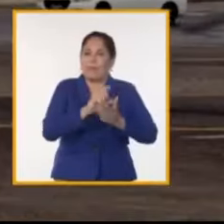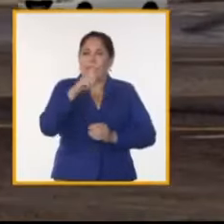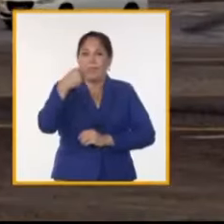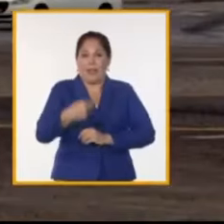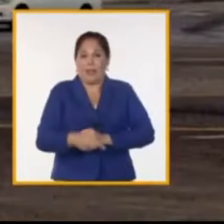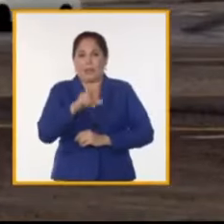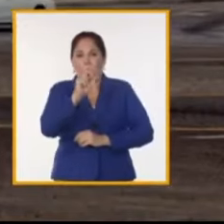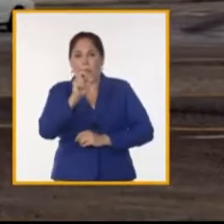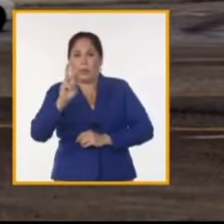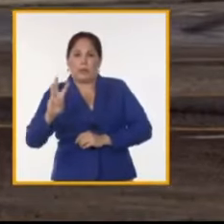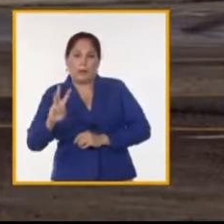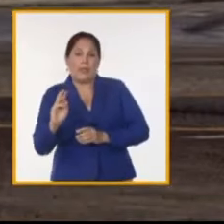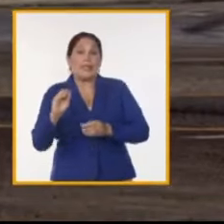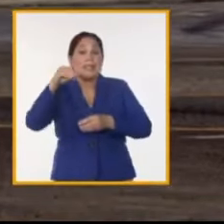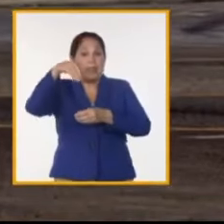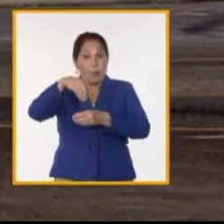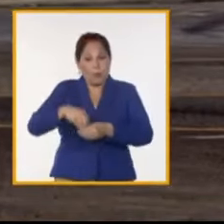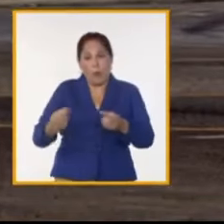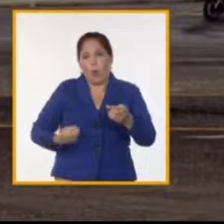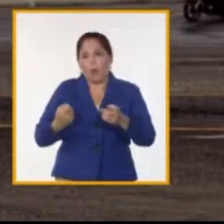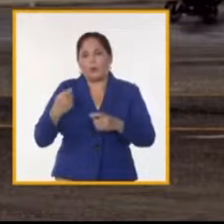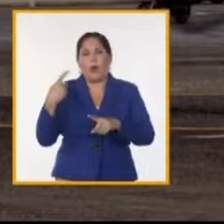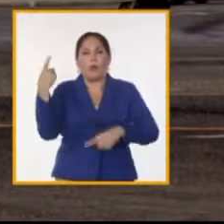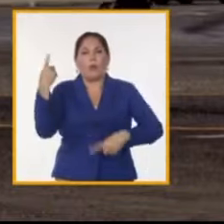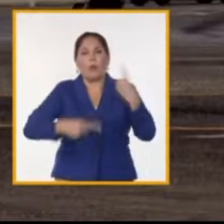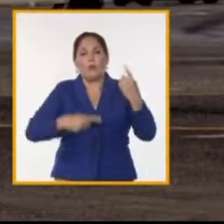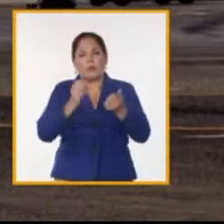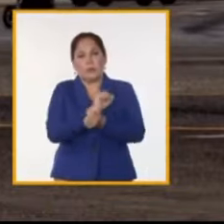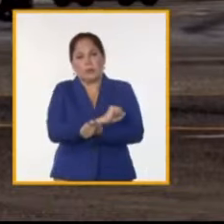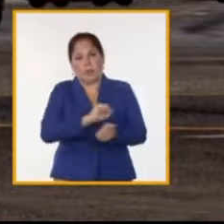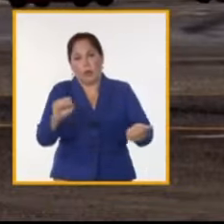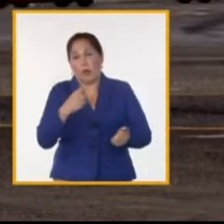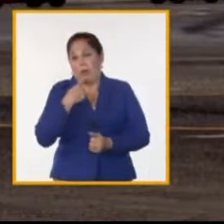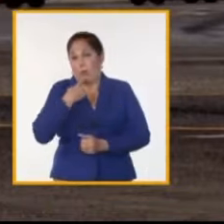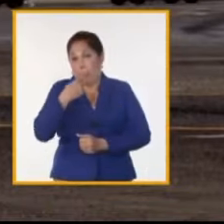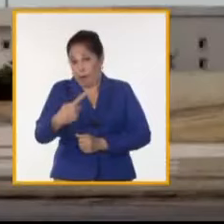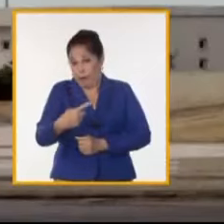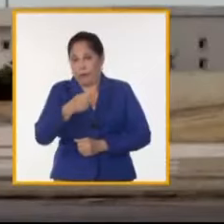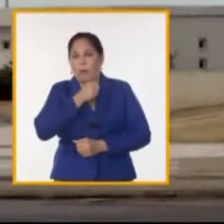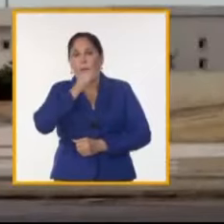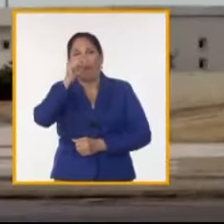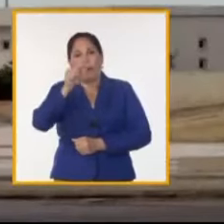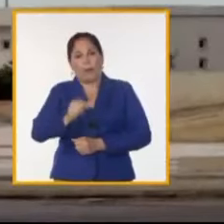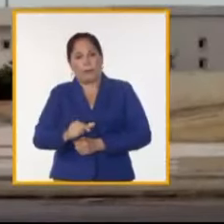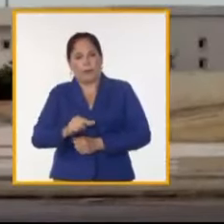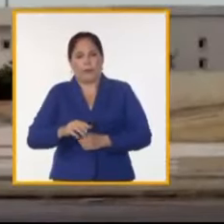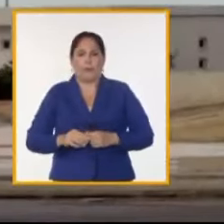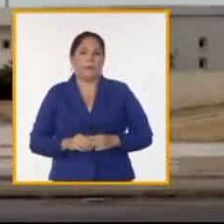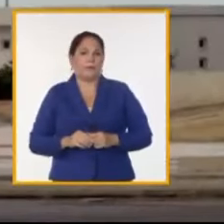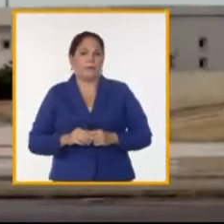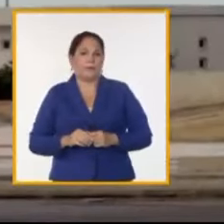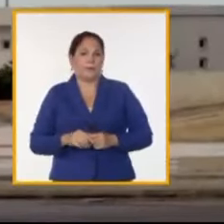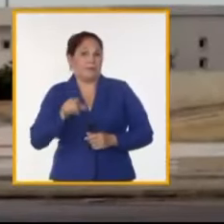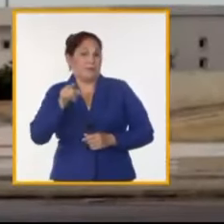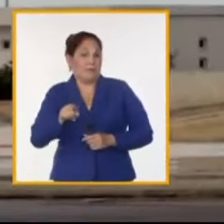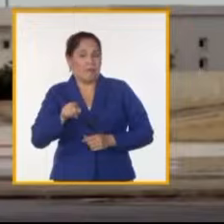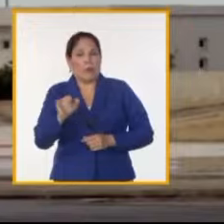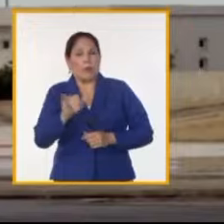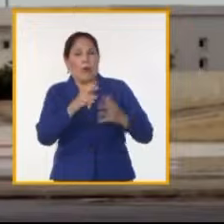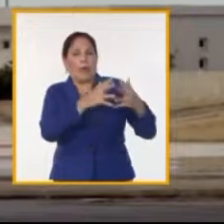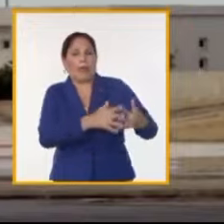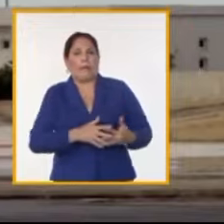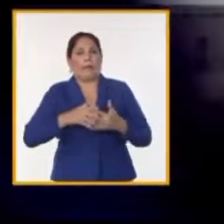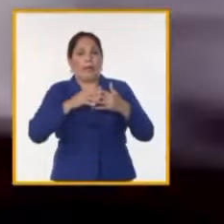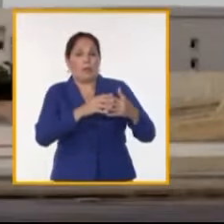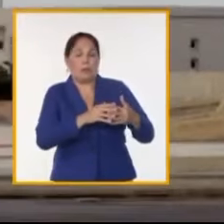2023 incluida en la lucha contra el terrorismo Según dijo un portavoz del departamento de estado Esto llevó al gobierno del presidente Joe